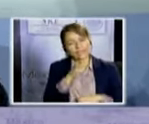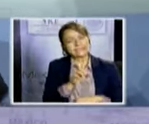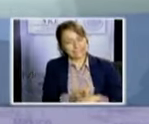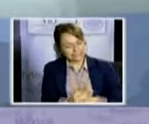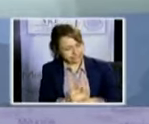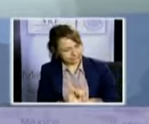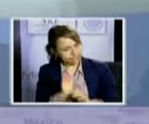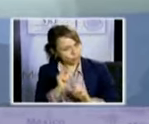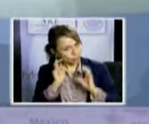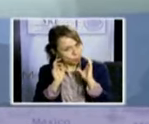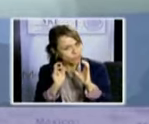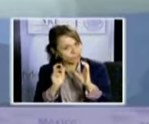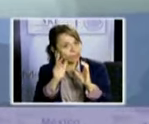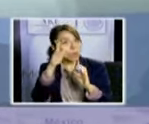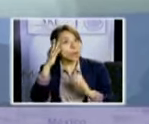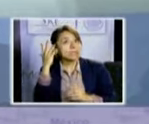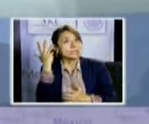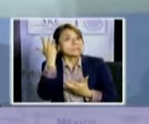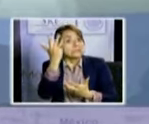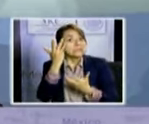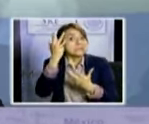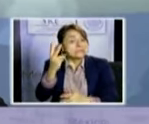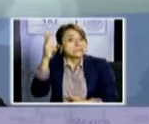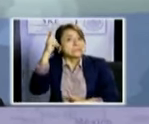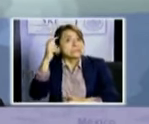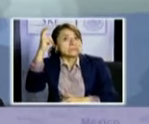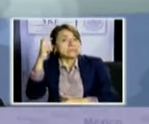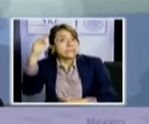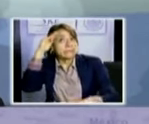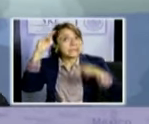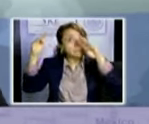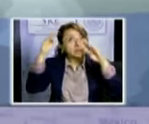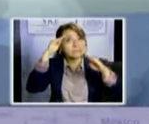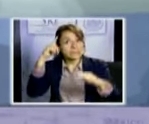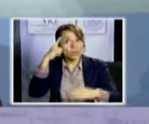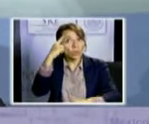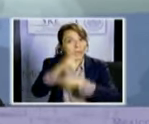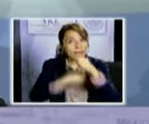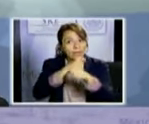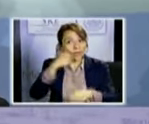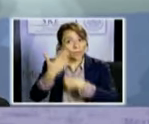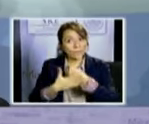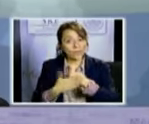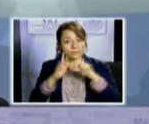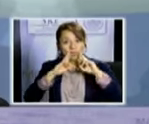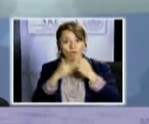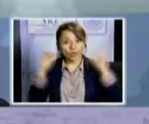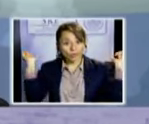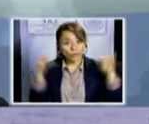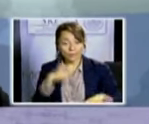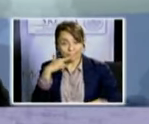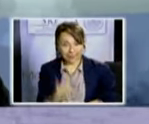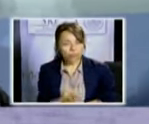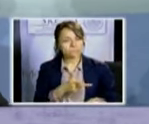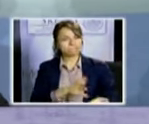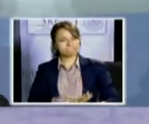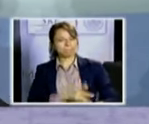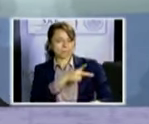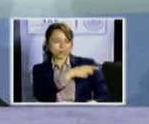que al mismo tiempo, embajador, señalaste pues cómo el desarrollo de drogas sintéticas muestran